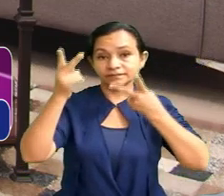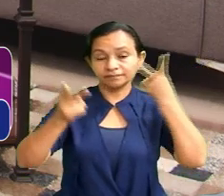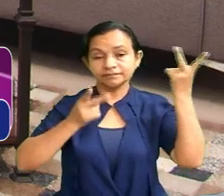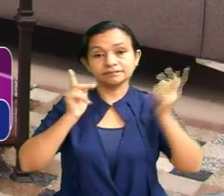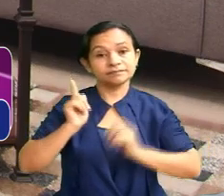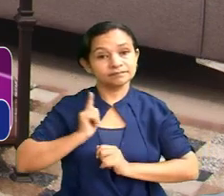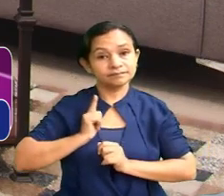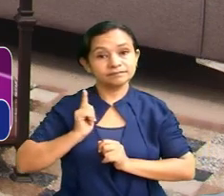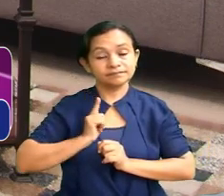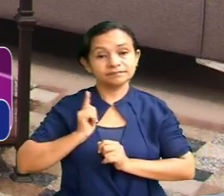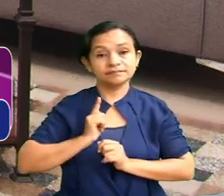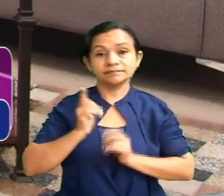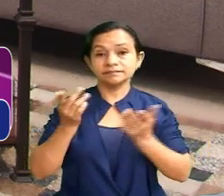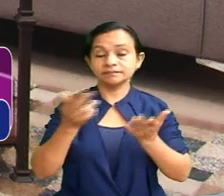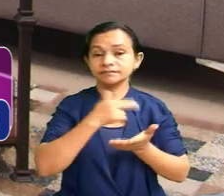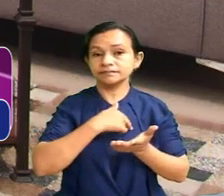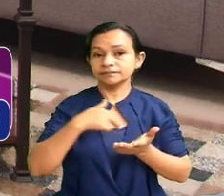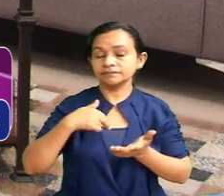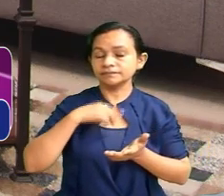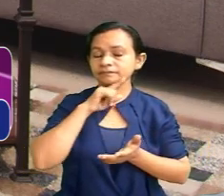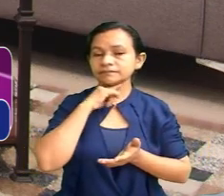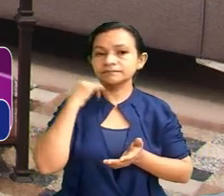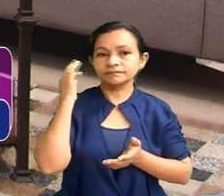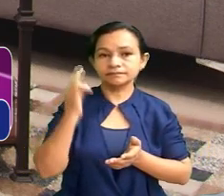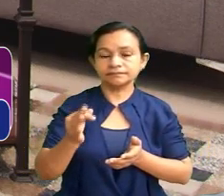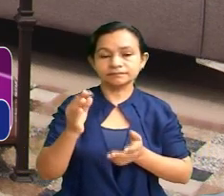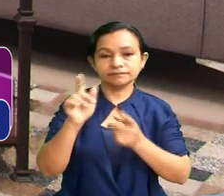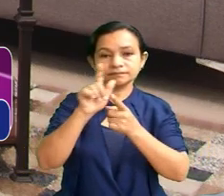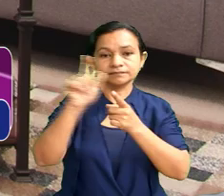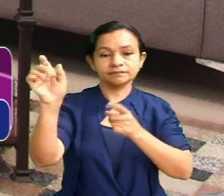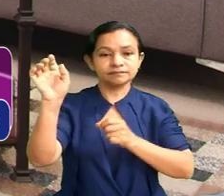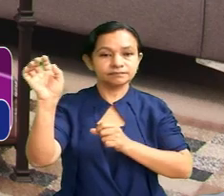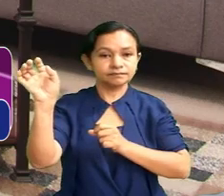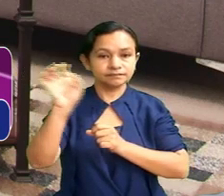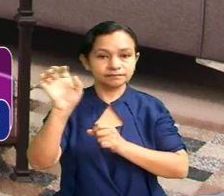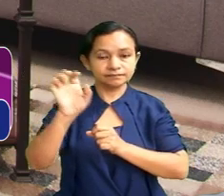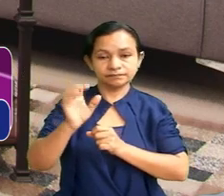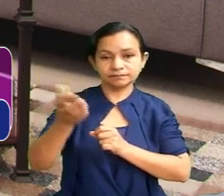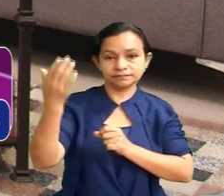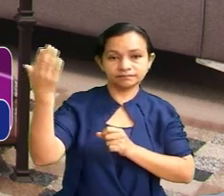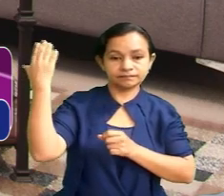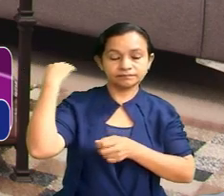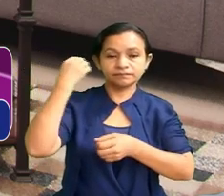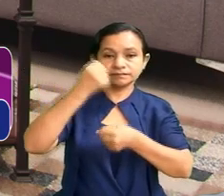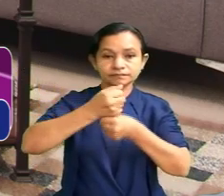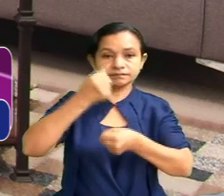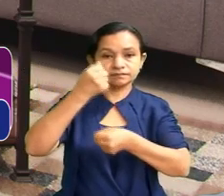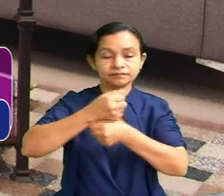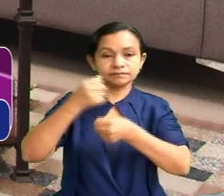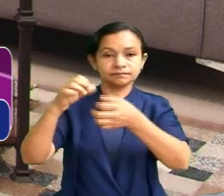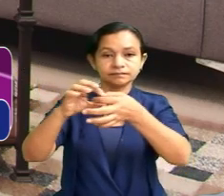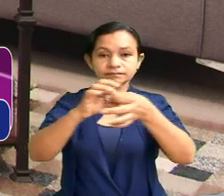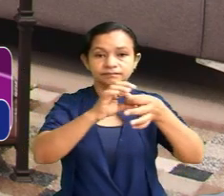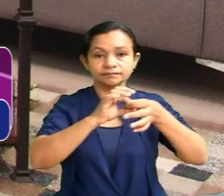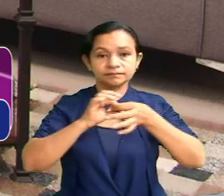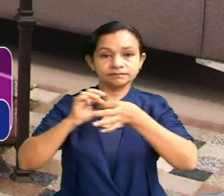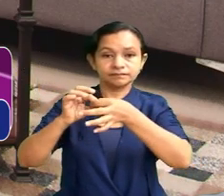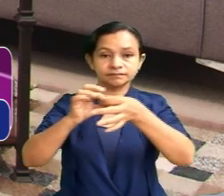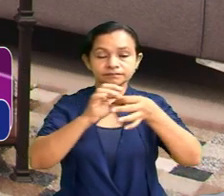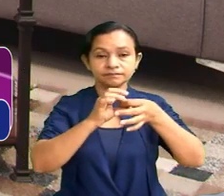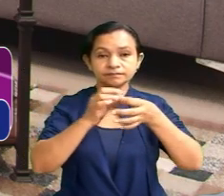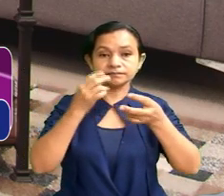tienen realmente que asegurar nosotros desde el mes de enero venimos trabajando articulando y